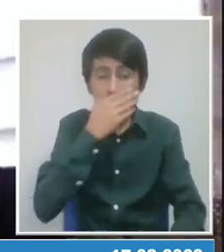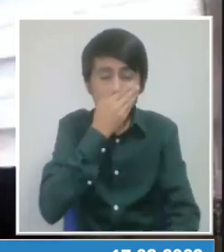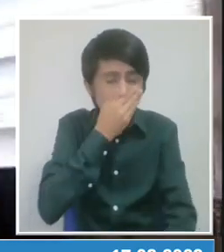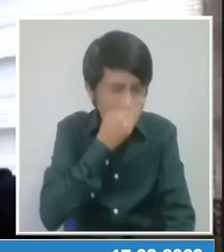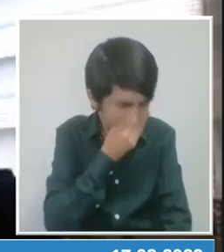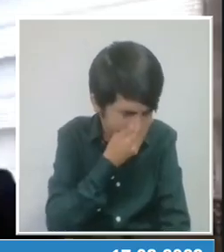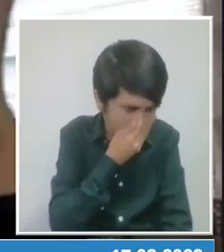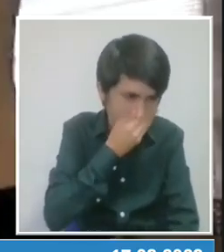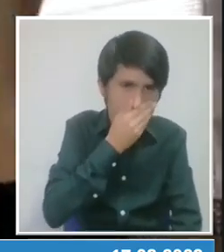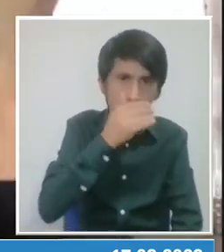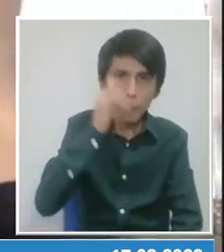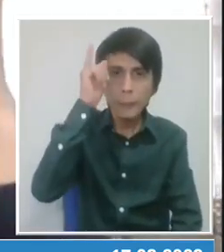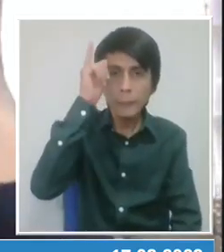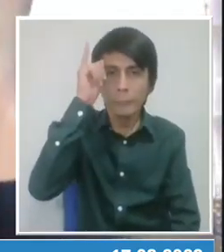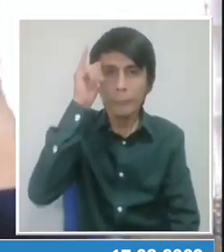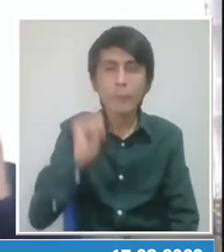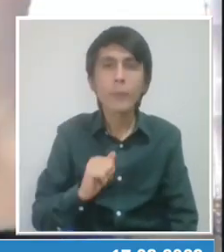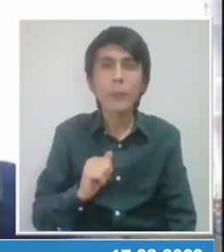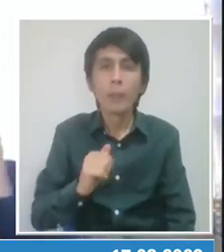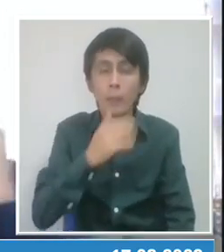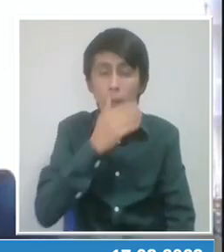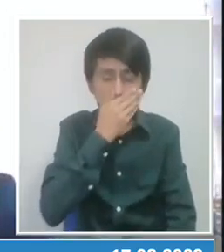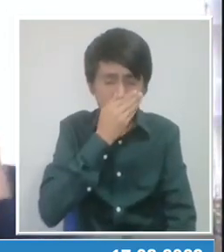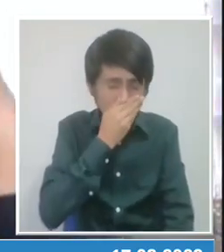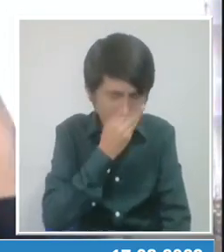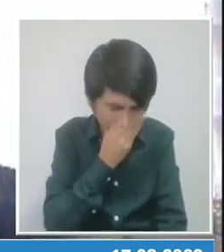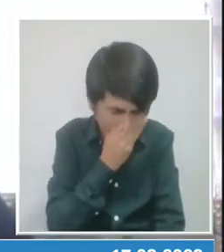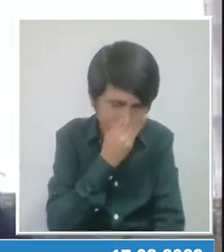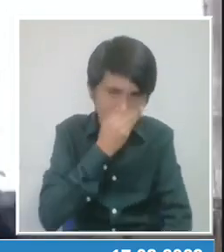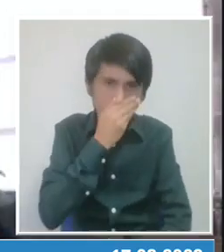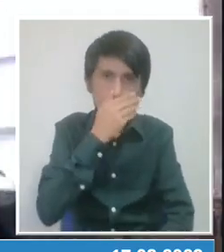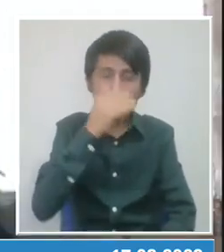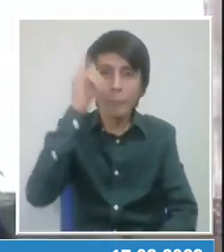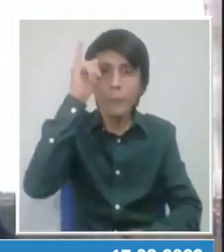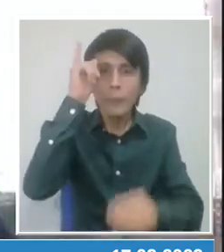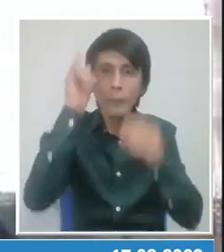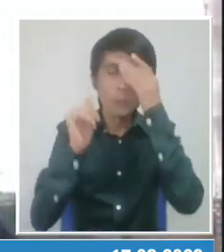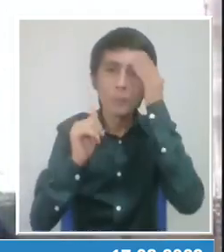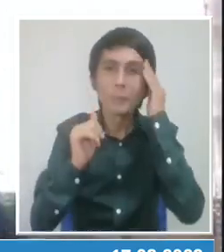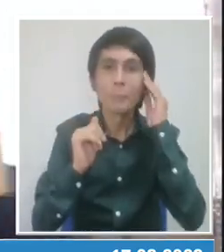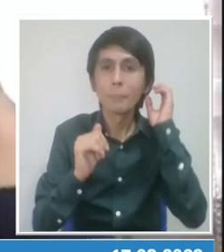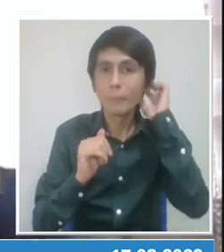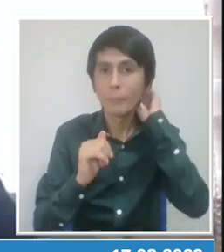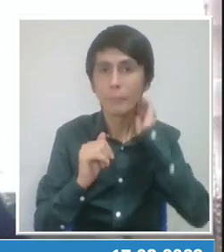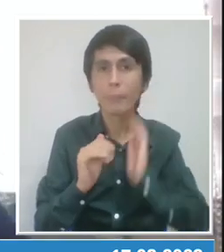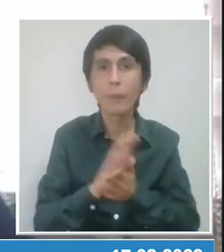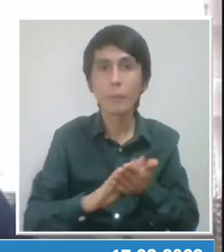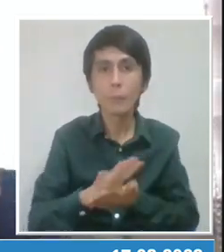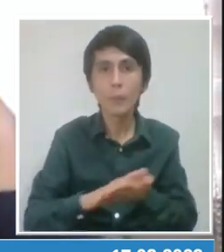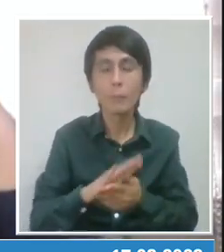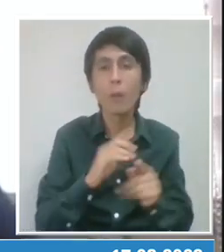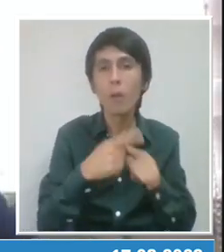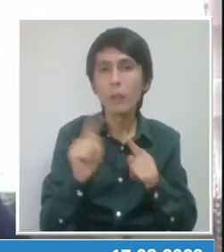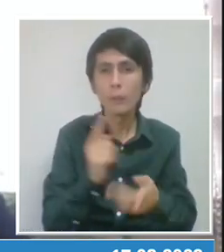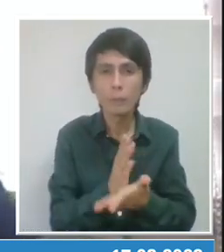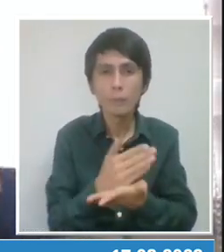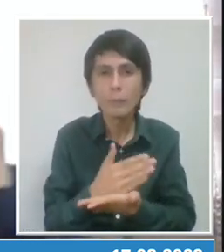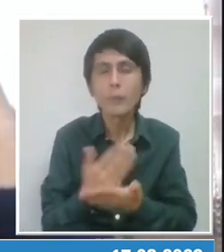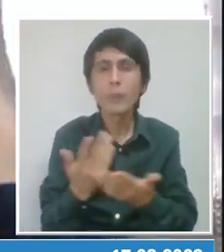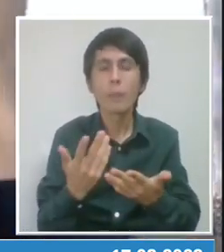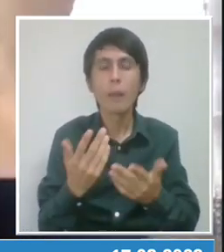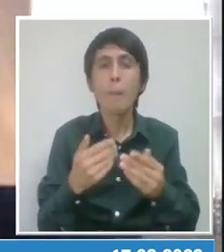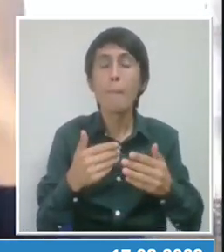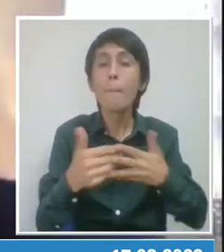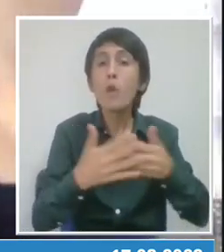de estrategias, me refiero por supuesto a probidad y su contracara, la prohibición de la corrupción, ¿no? Porque